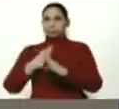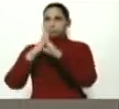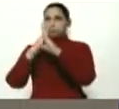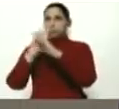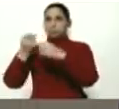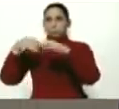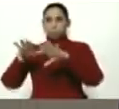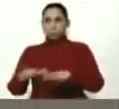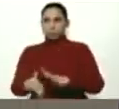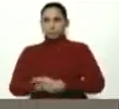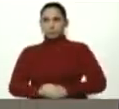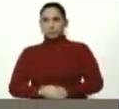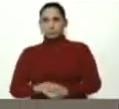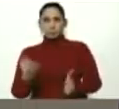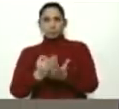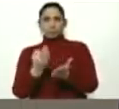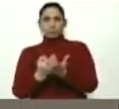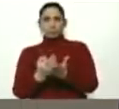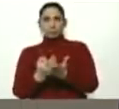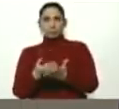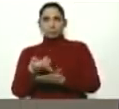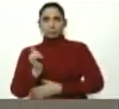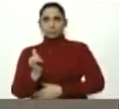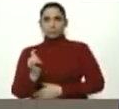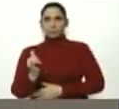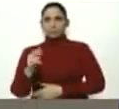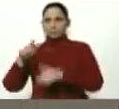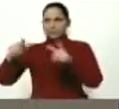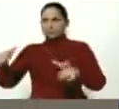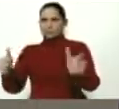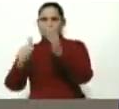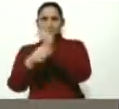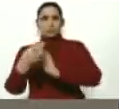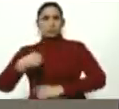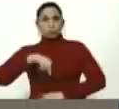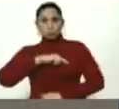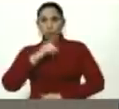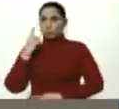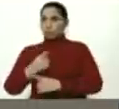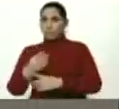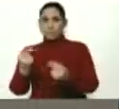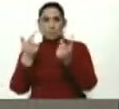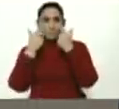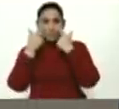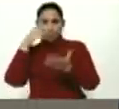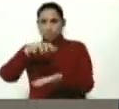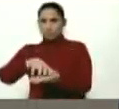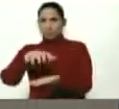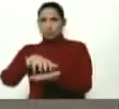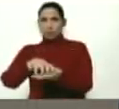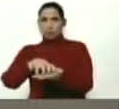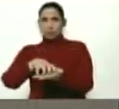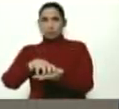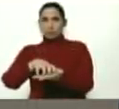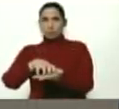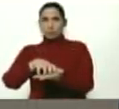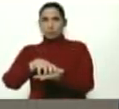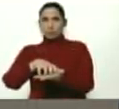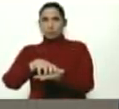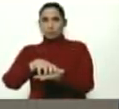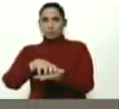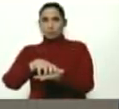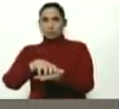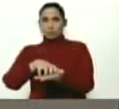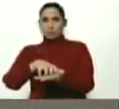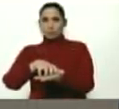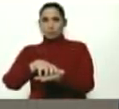no ha apagado y siempre están apareciendo casos. Así que muy pendiente del estado Baruta, perdón,